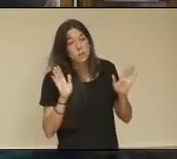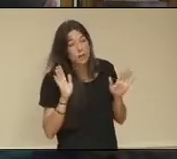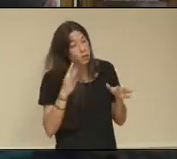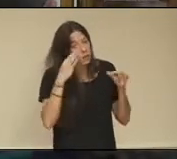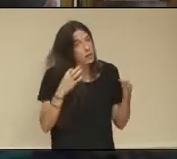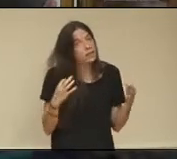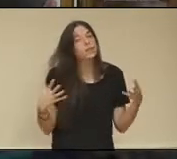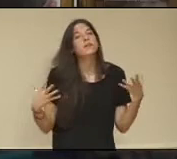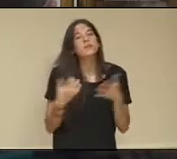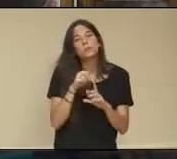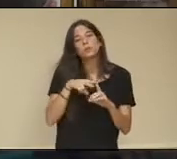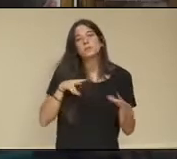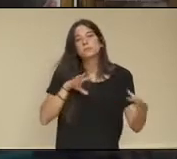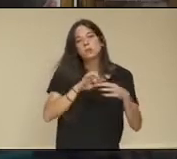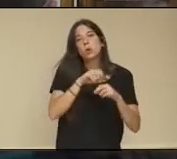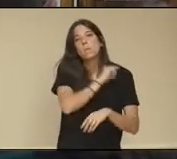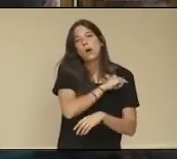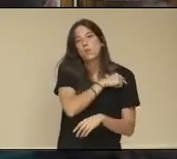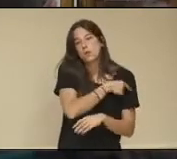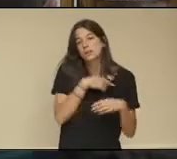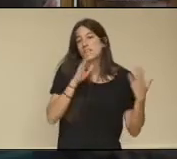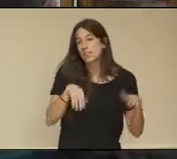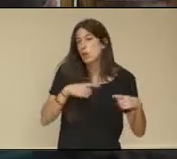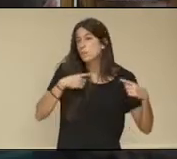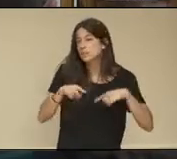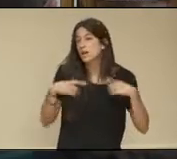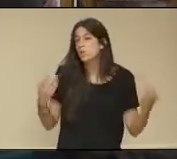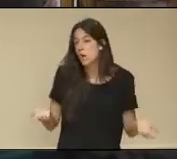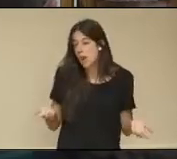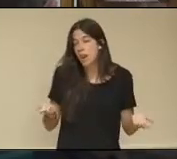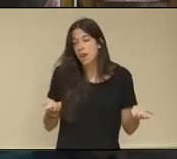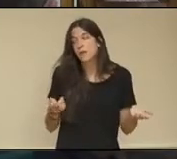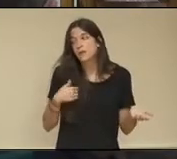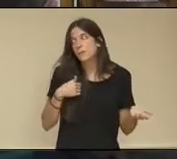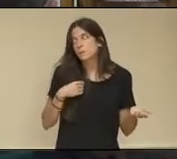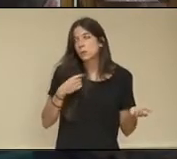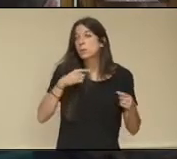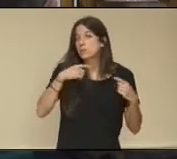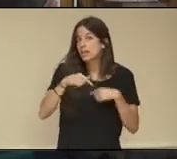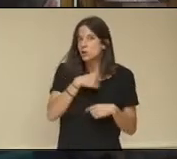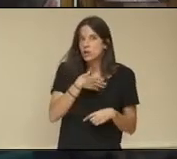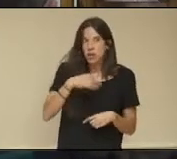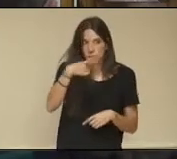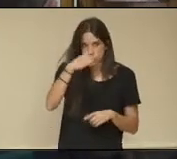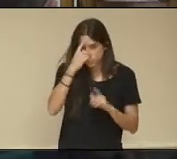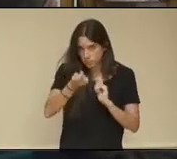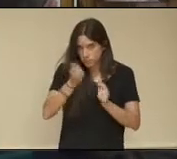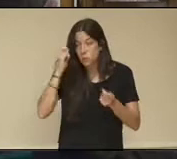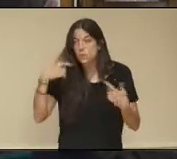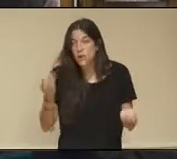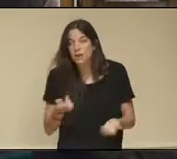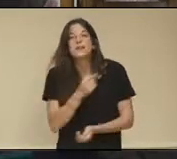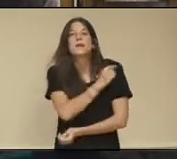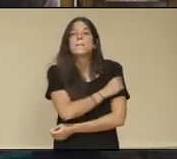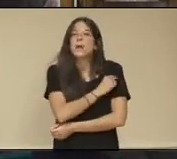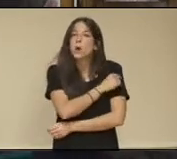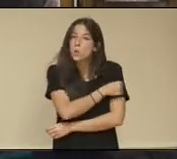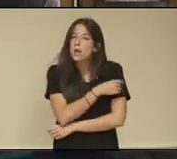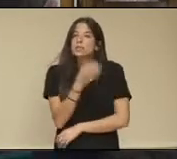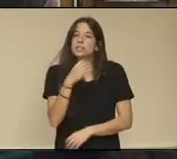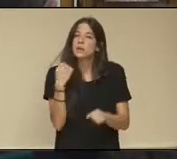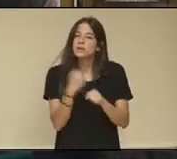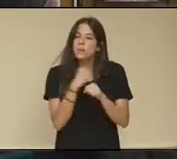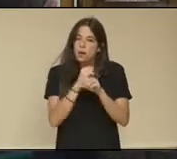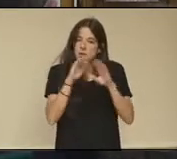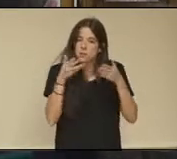sobre vacunas, con un mensaje al final que creo que quede, que es que las vacunas hay que trabajar mucho